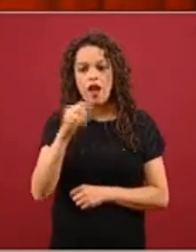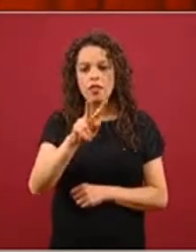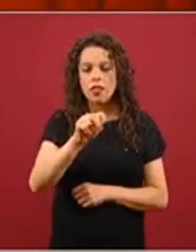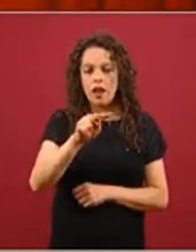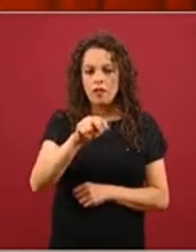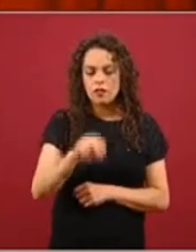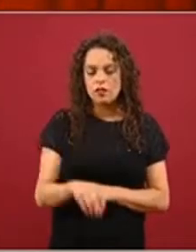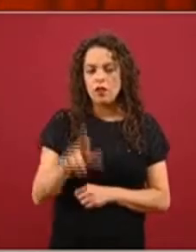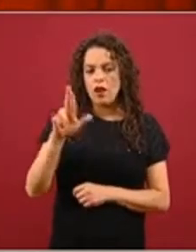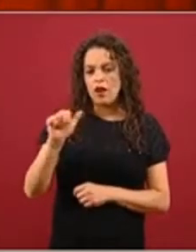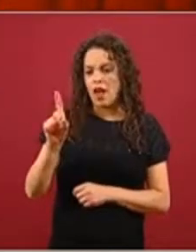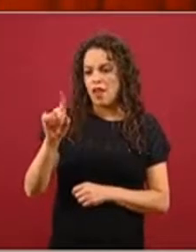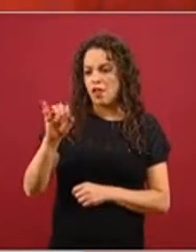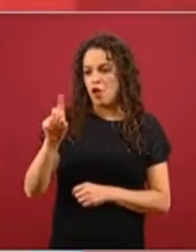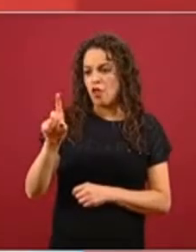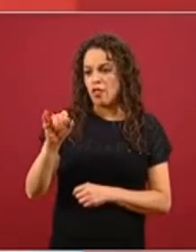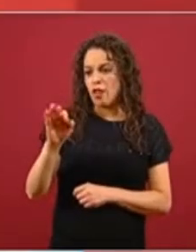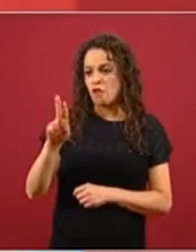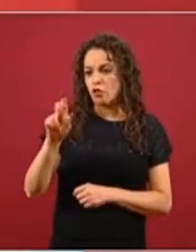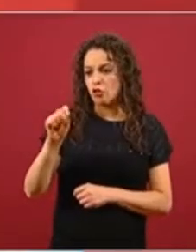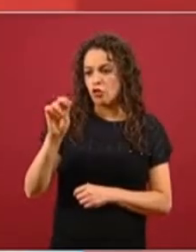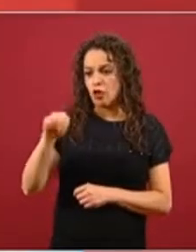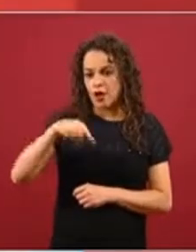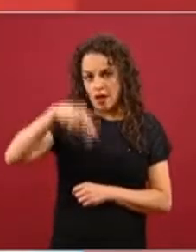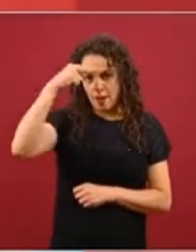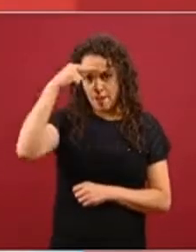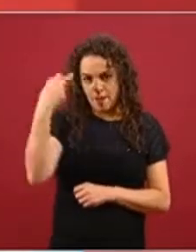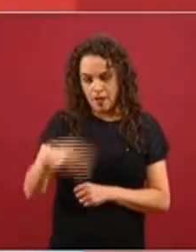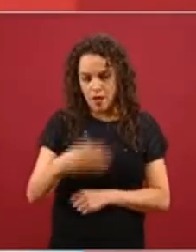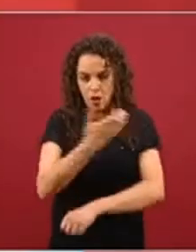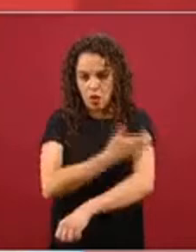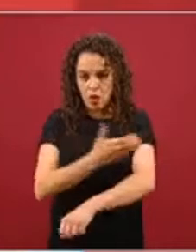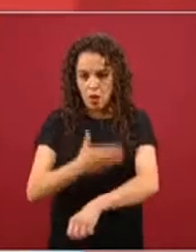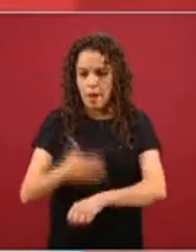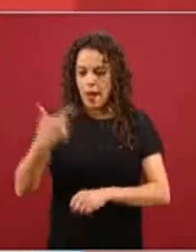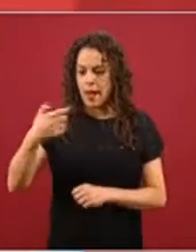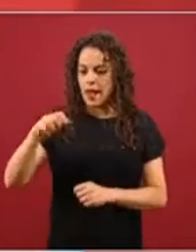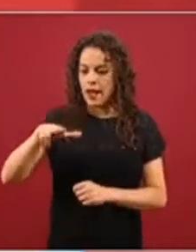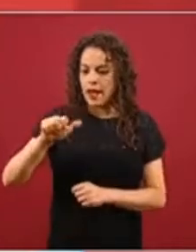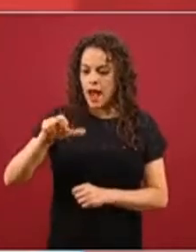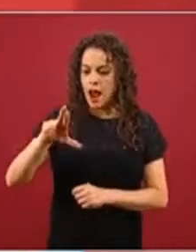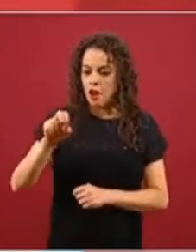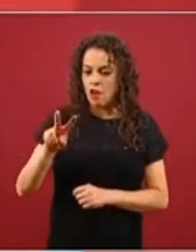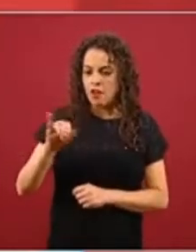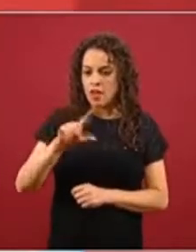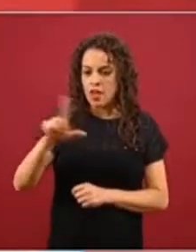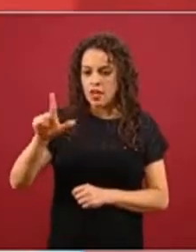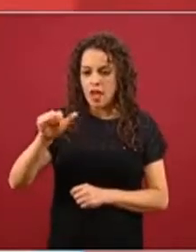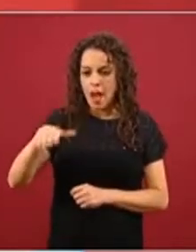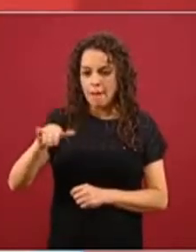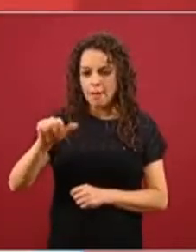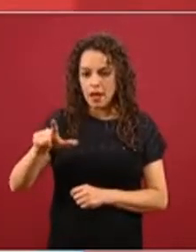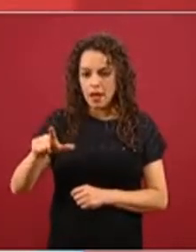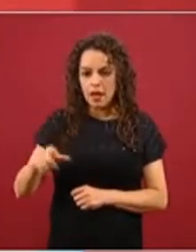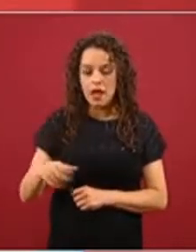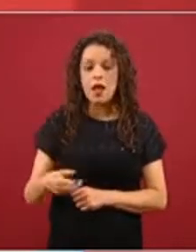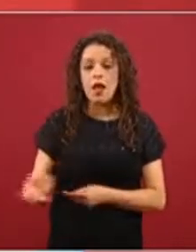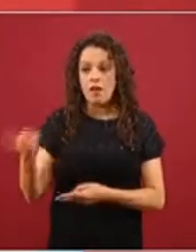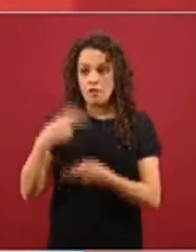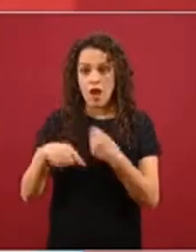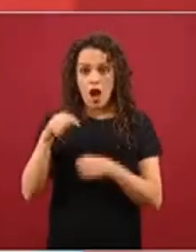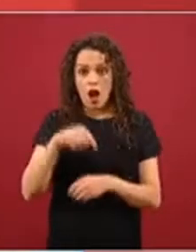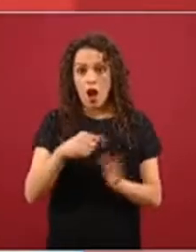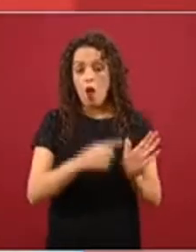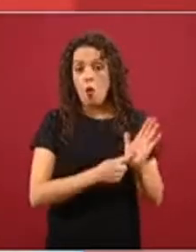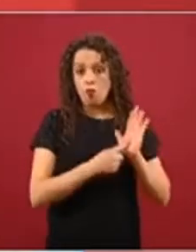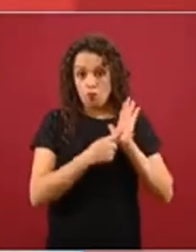o de Radiodifusión de México, nuestro compañero Genaro Villamil, precisamente expuso este tema, el que es un